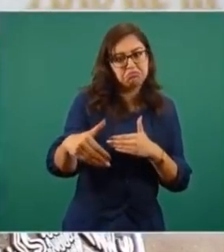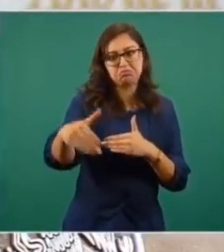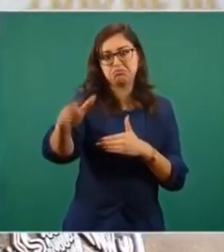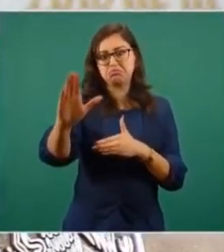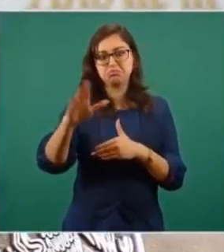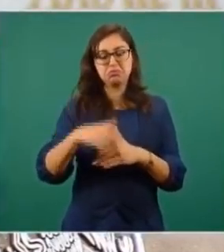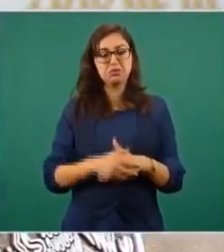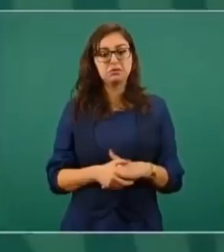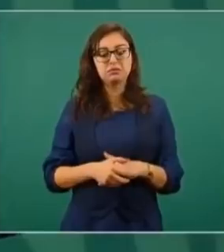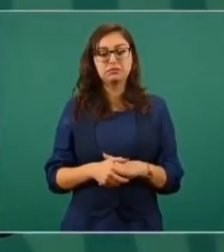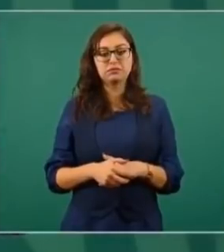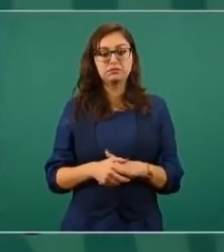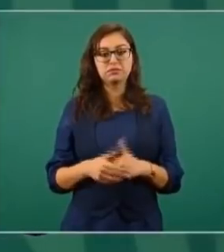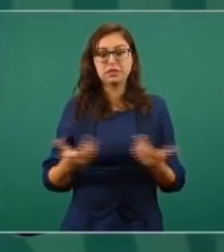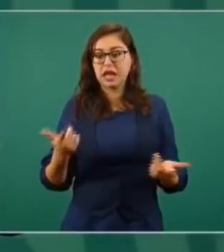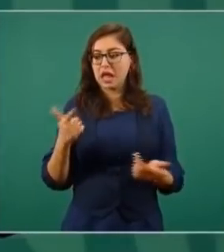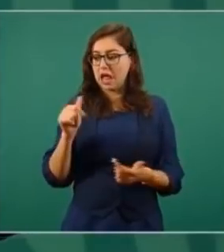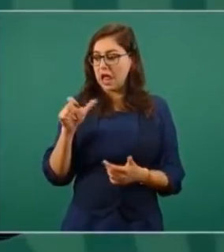con un bloqueo